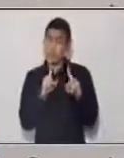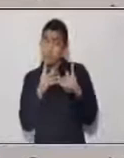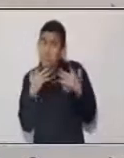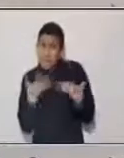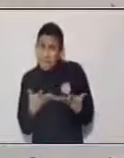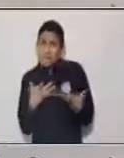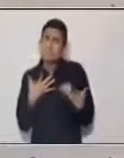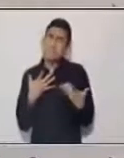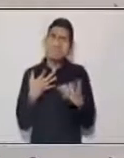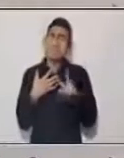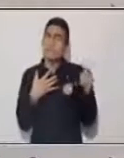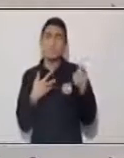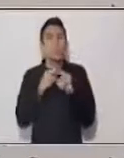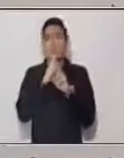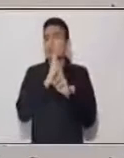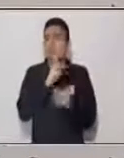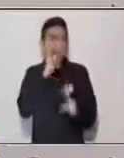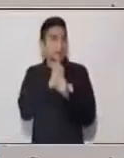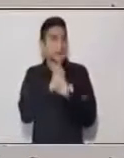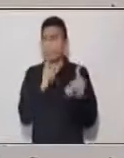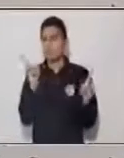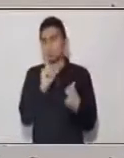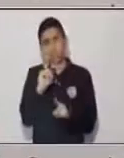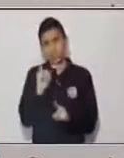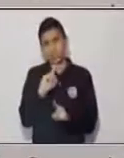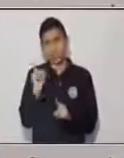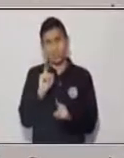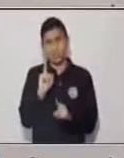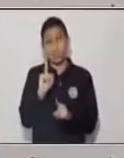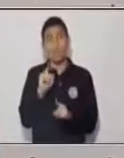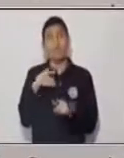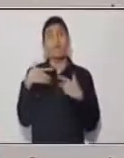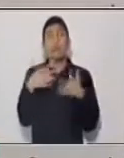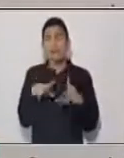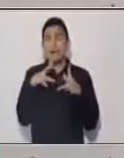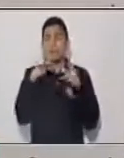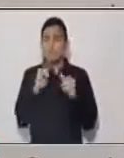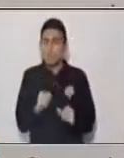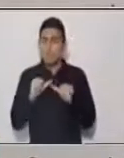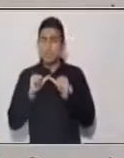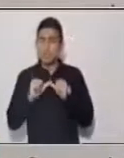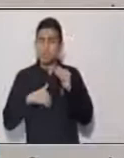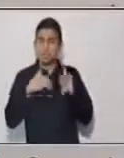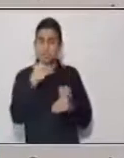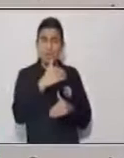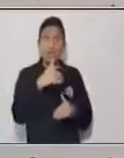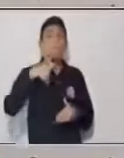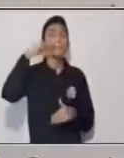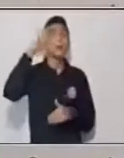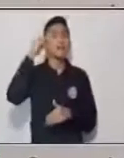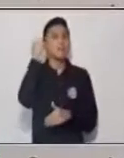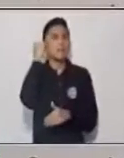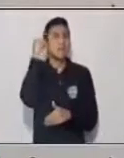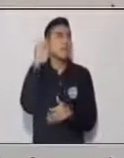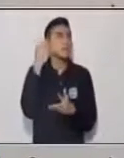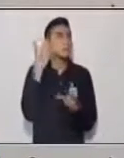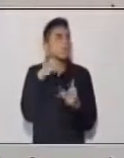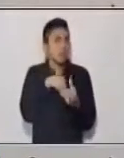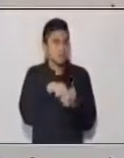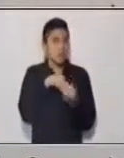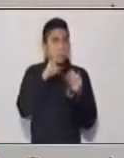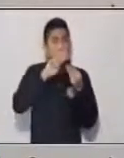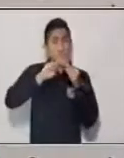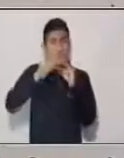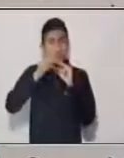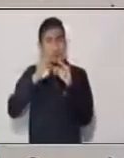no era una respuesta exacta. Se siguió construyendo más ideas, aparecen